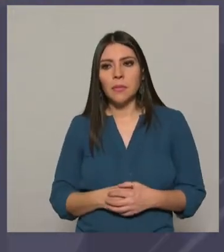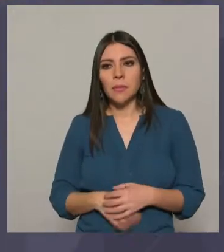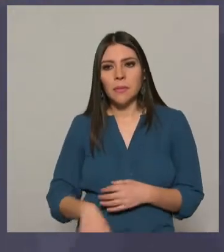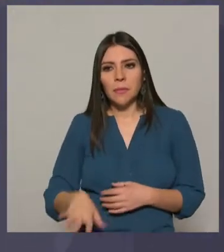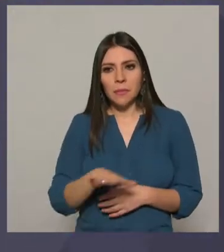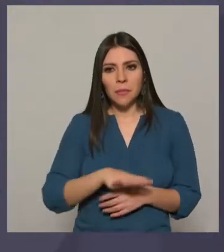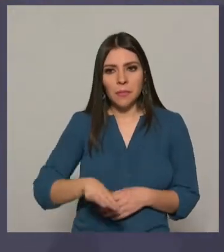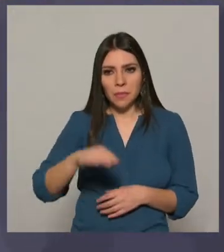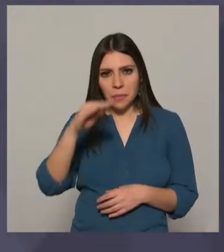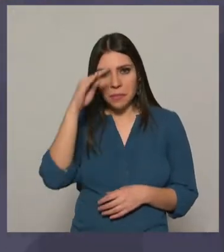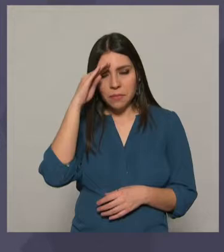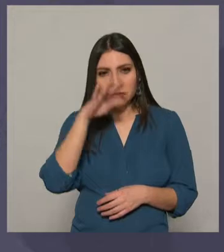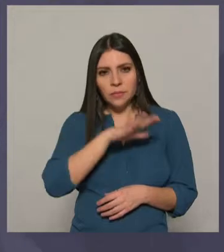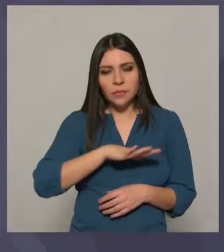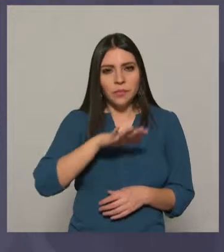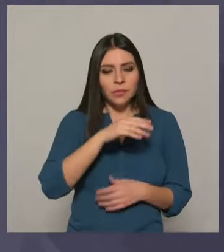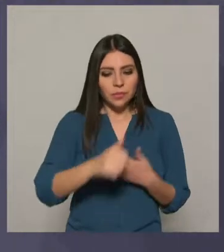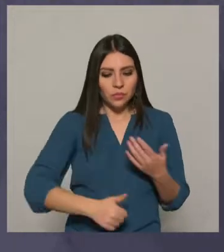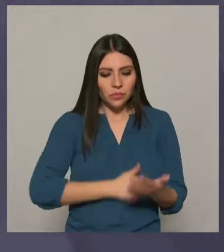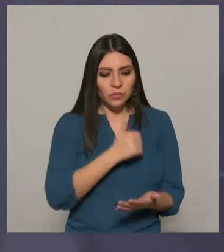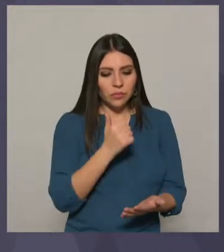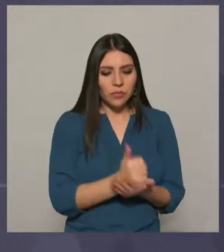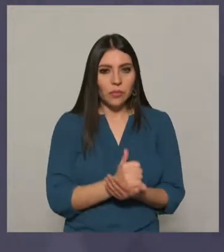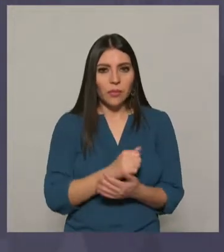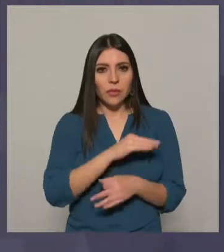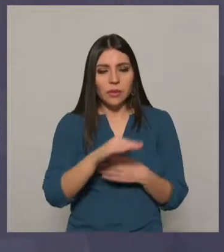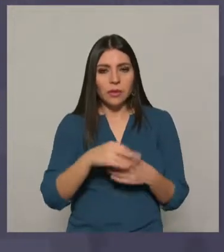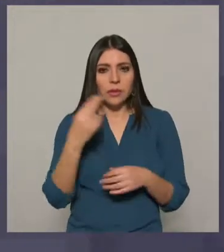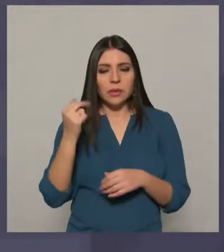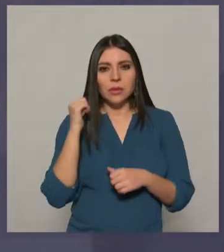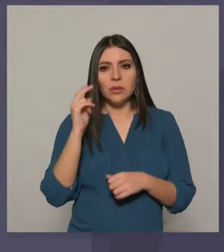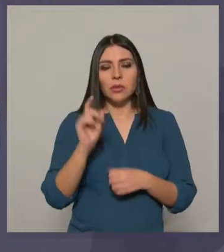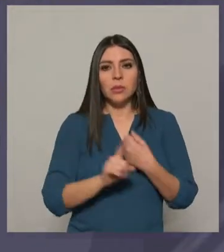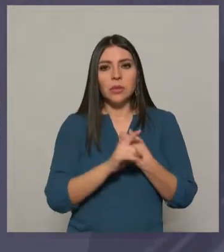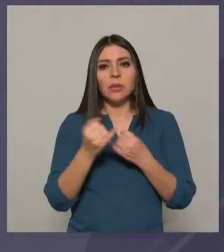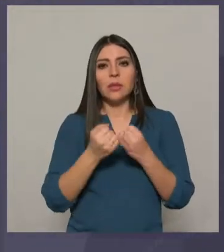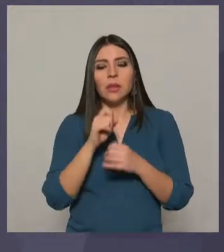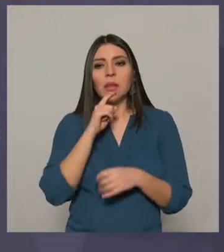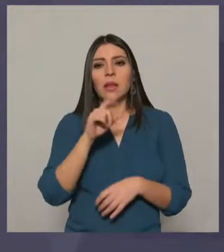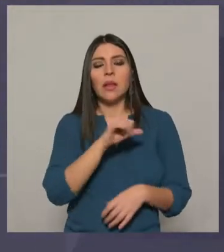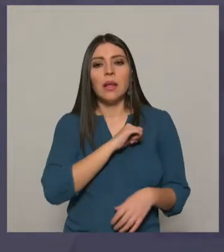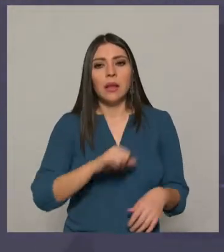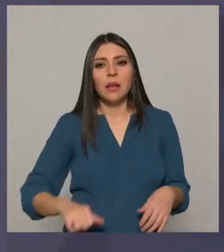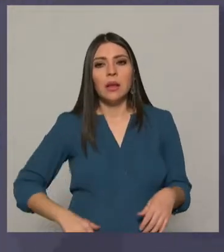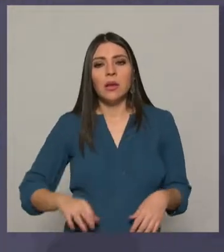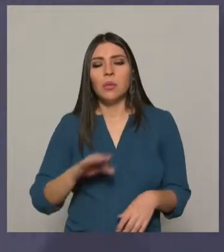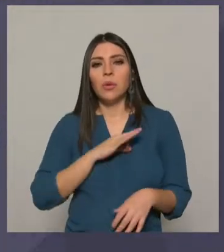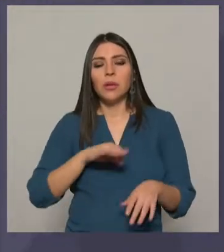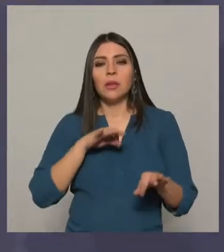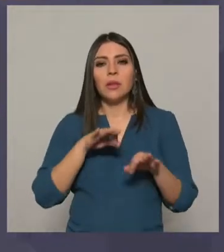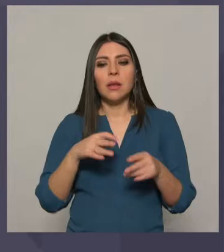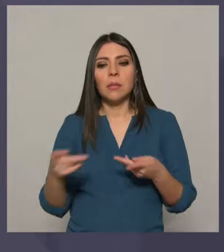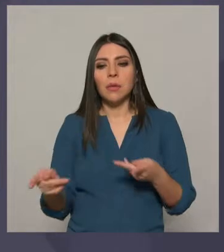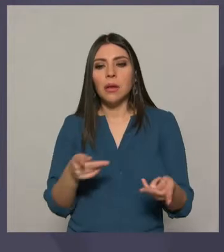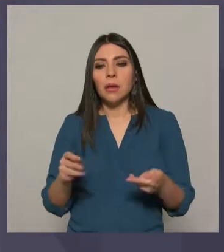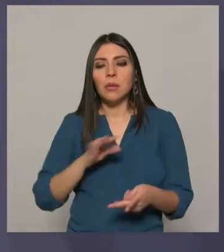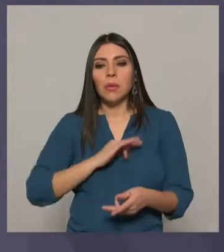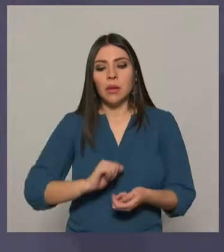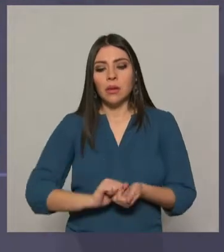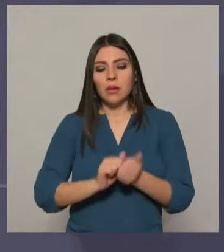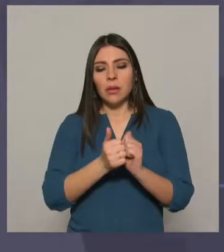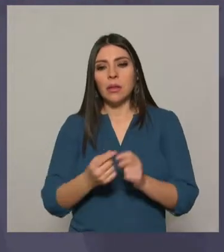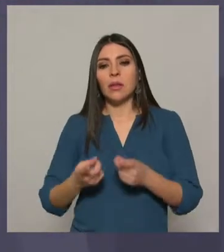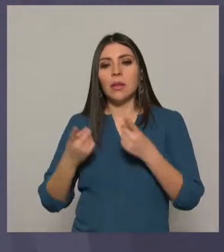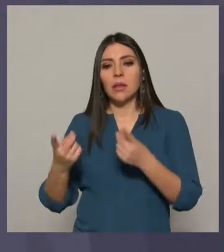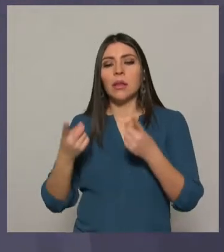no afecte el funcionamiento de la ciudad y sobre todo de las alcaldías, que las alcaldías puedan tener un margen de operación que permita estar dotando a